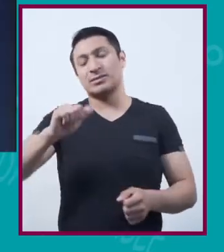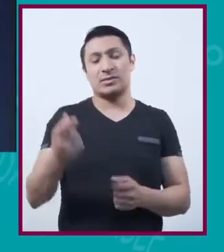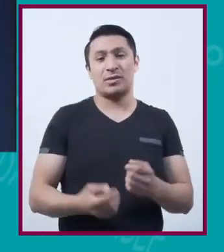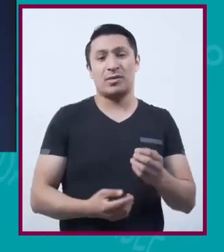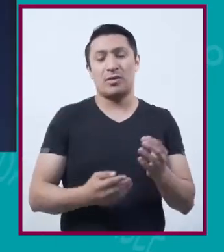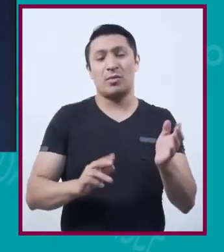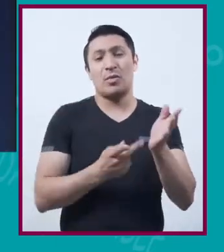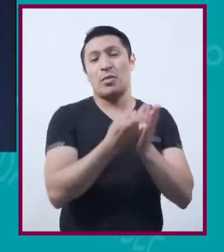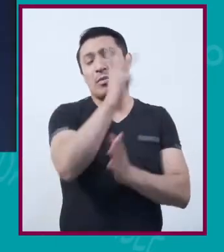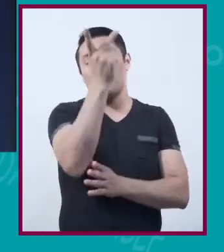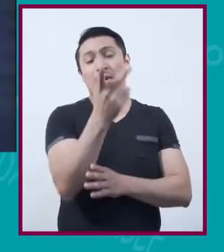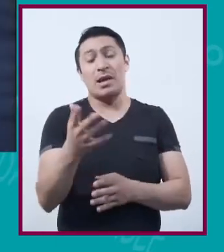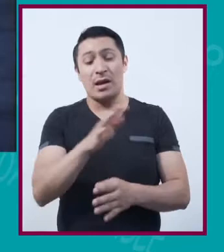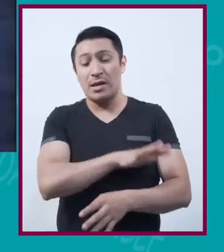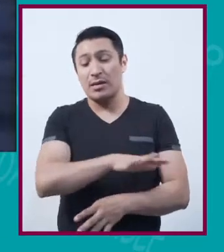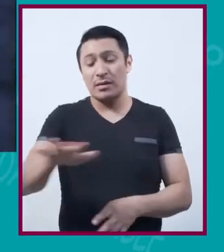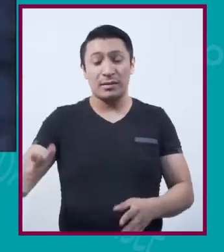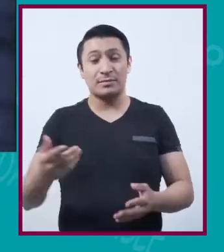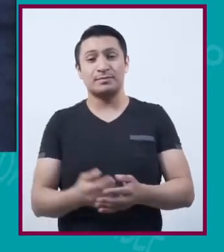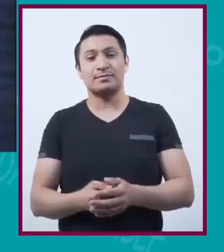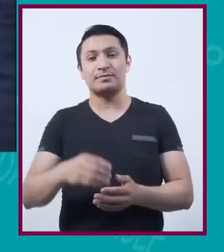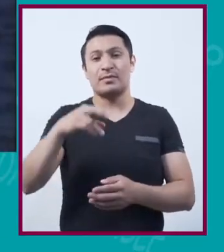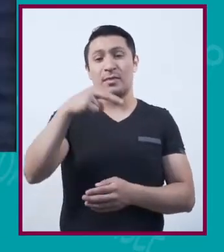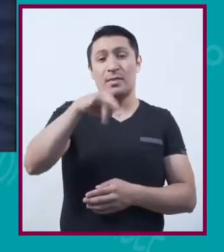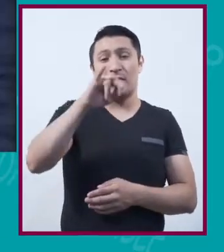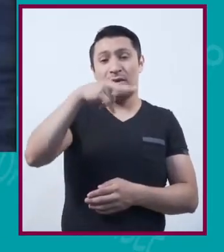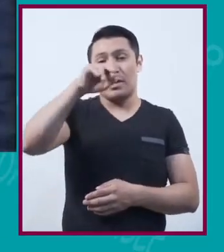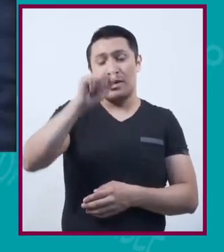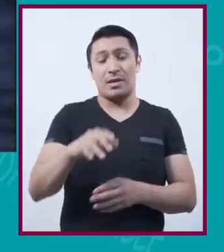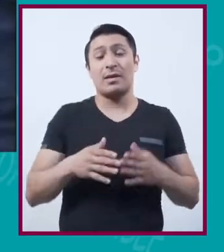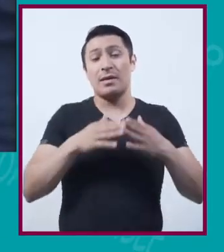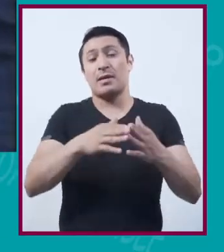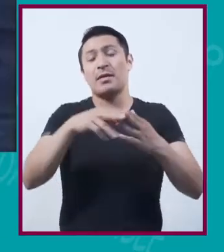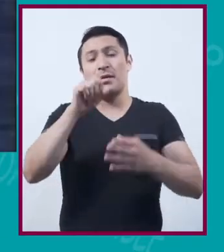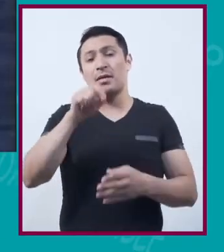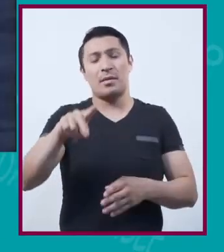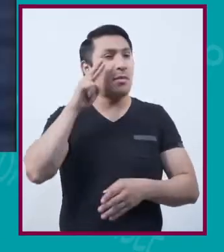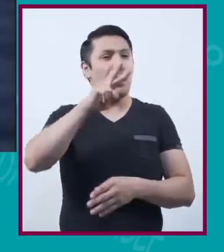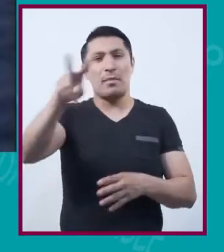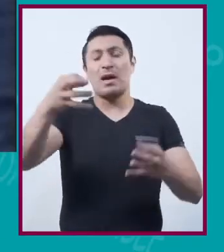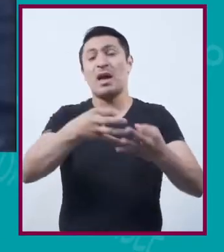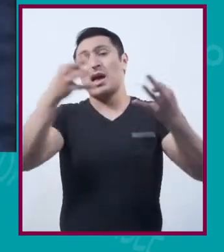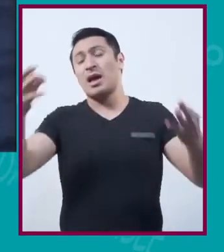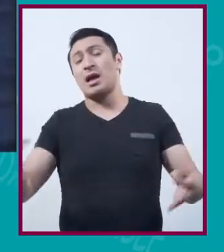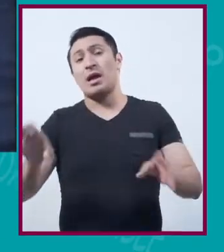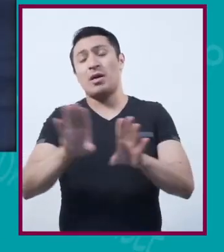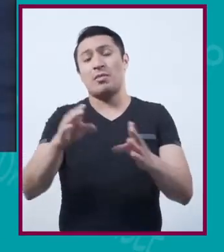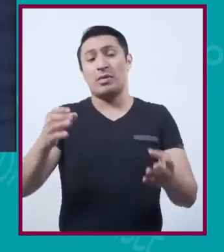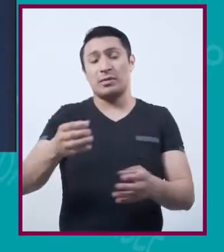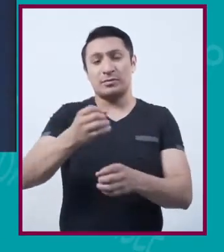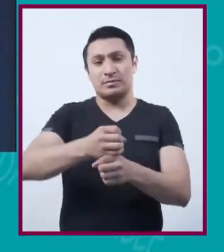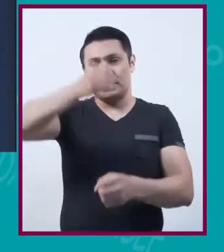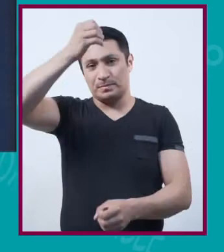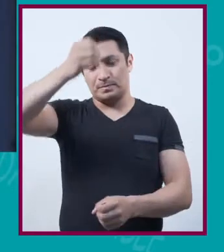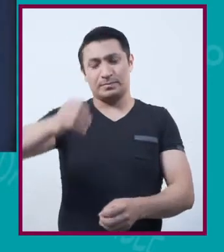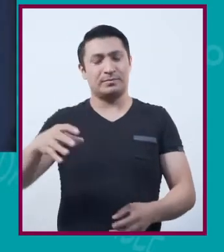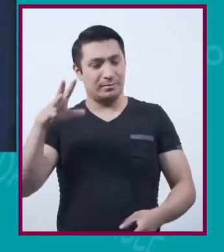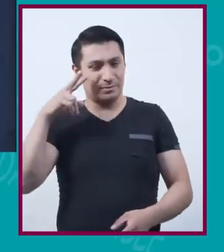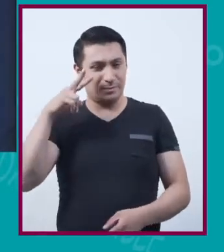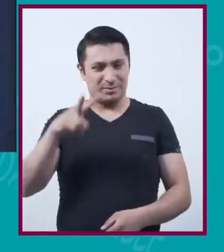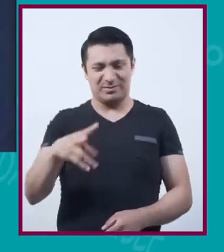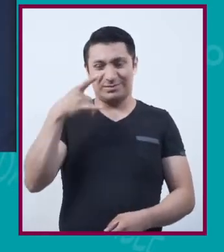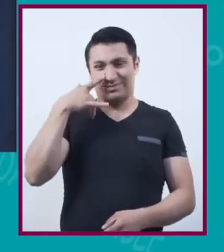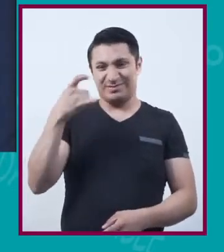y otra hierba que nace en tierra y una tablilla. Los de la carabela Niña también vieron otras señales de tierra y un palillo cargado